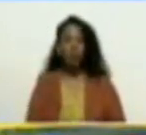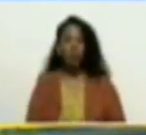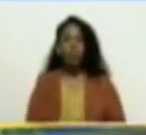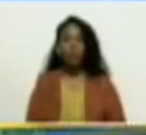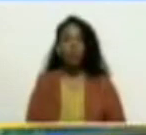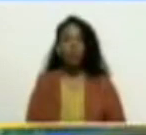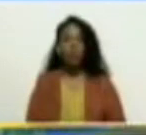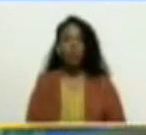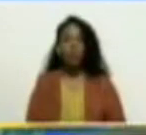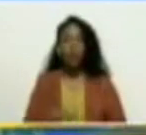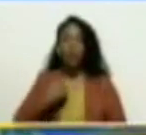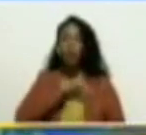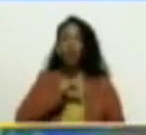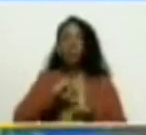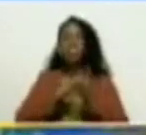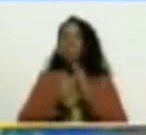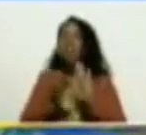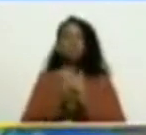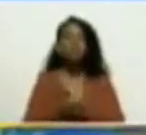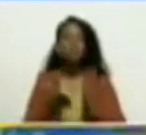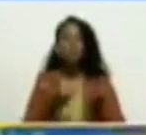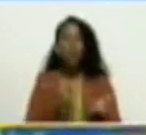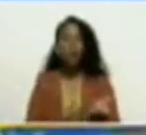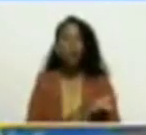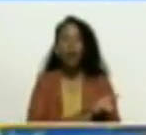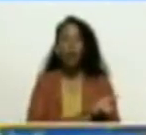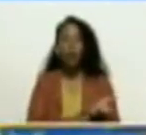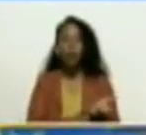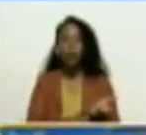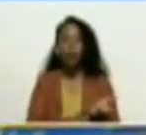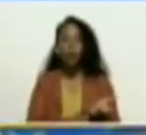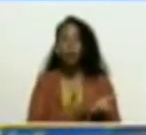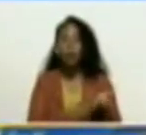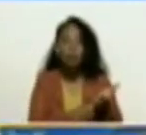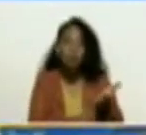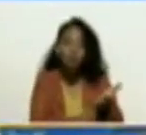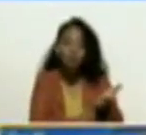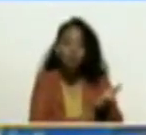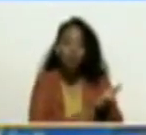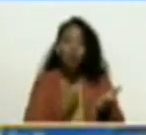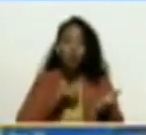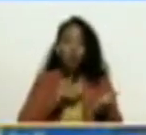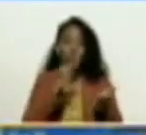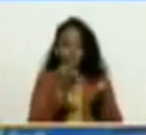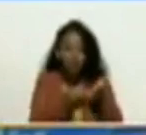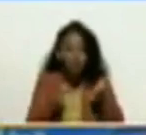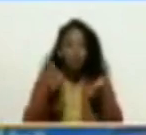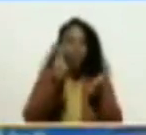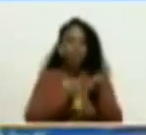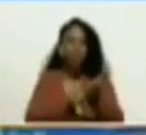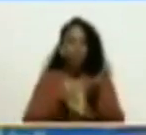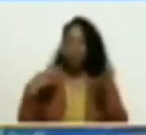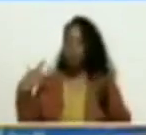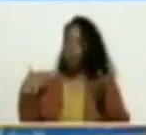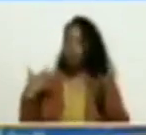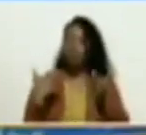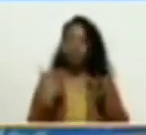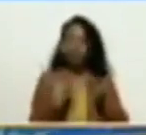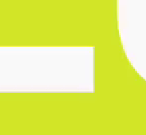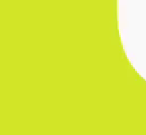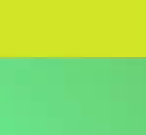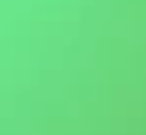Somos hermanos. Y esa hermandad la hemos ratificado a lo largo de estos años.